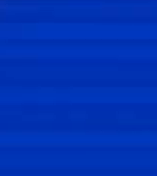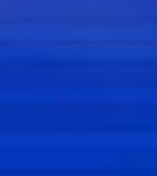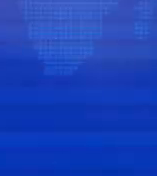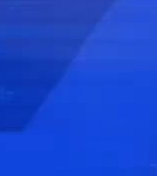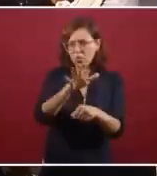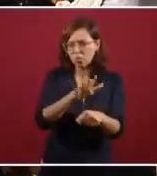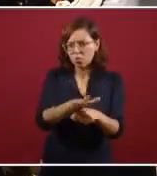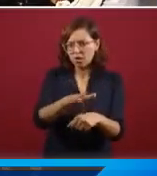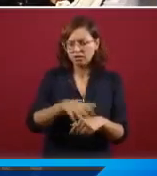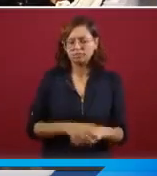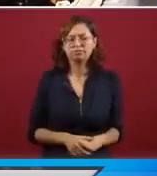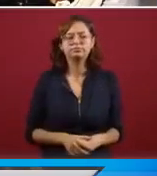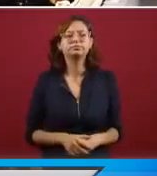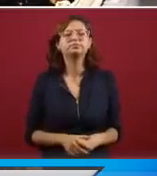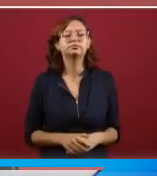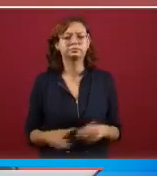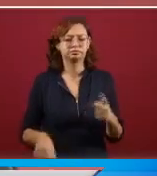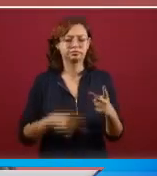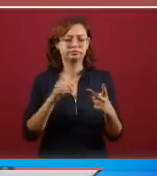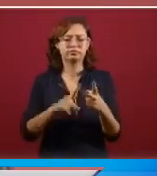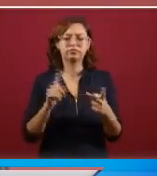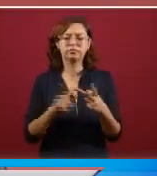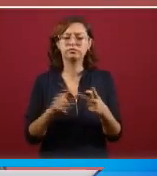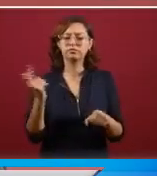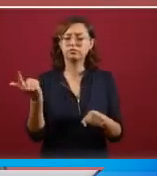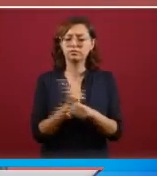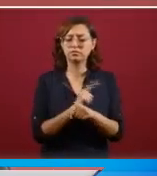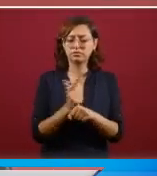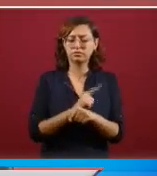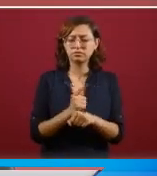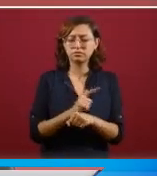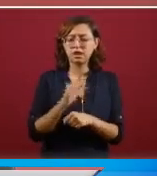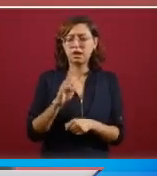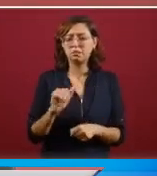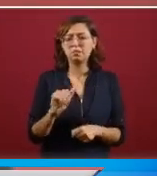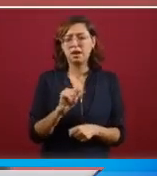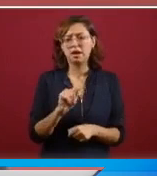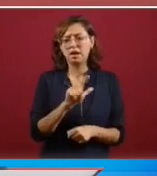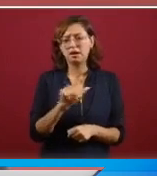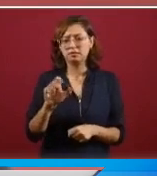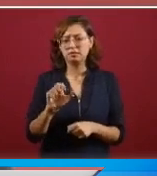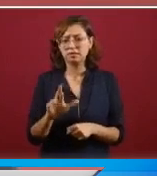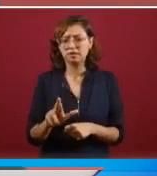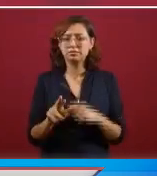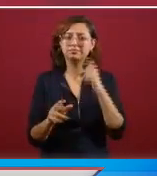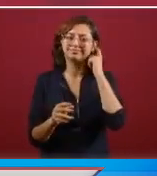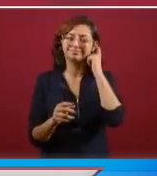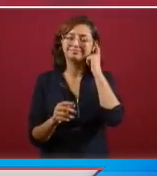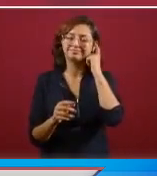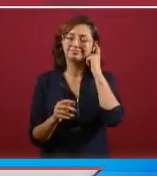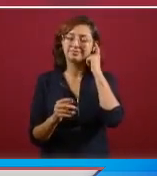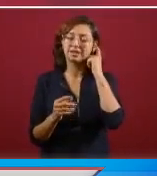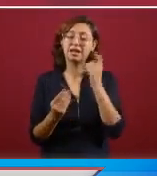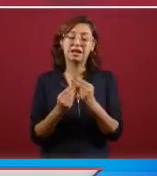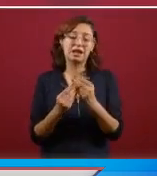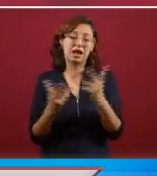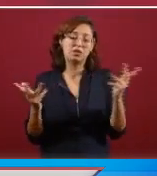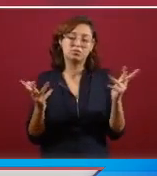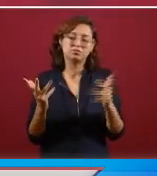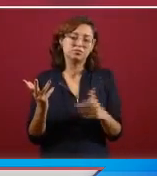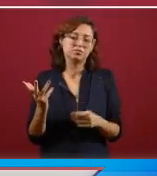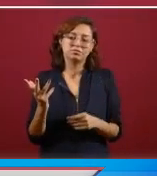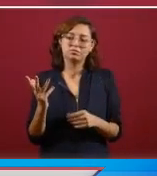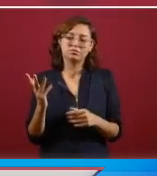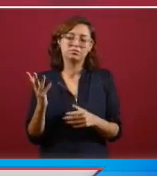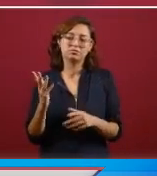González. Manuel Bartlett. El presidente aseguró que el director de la CFE está enfrentando una campaña en su contra por parte